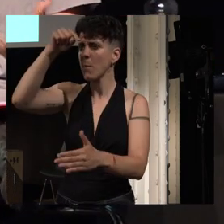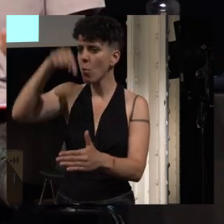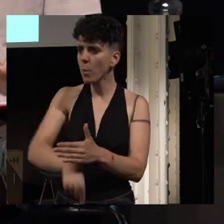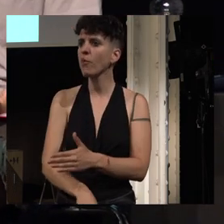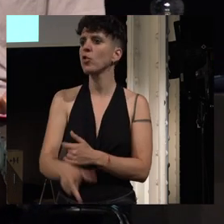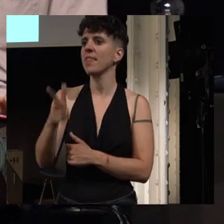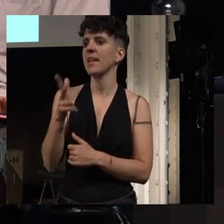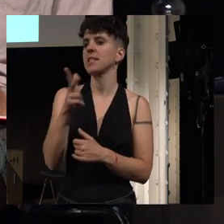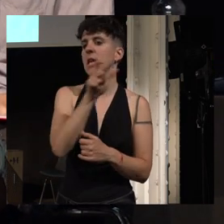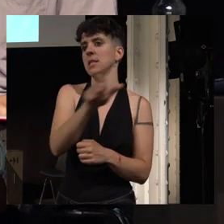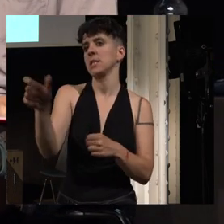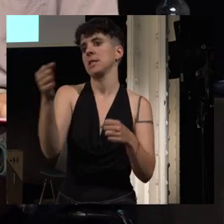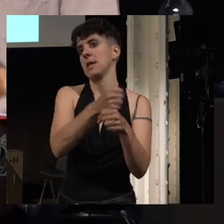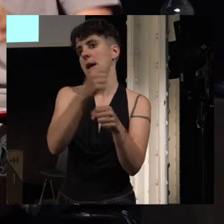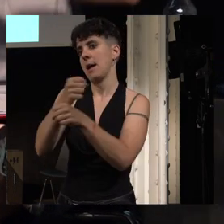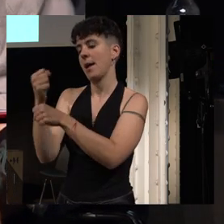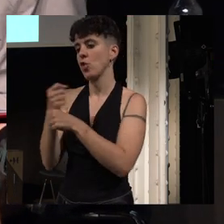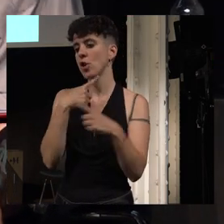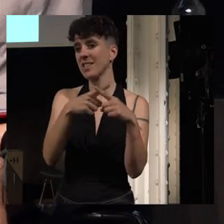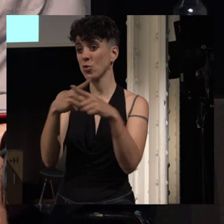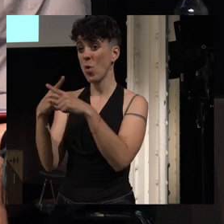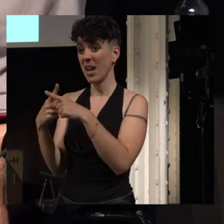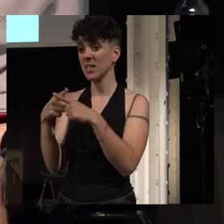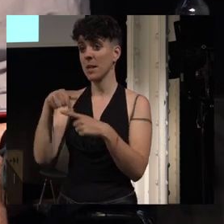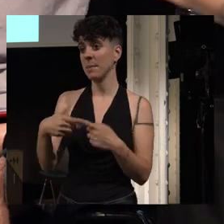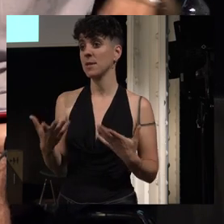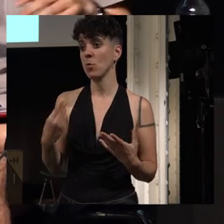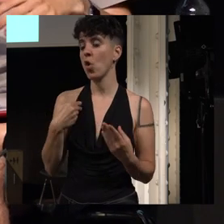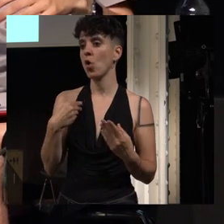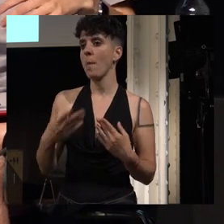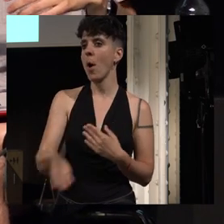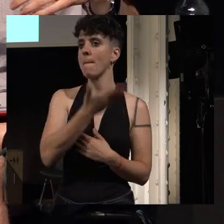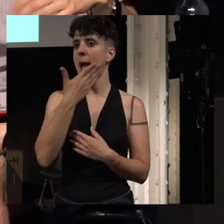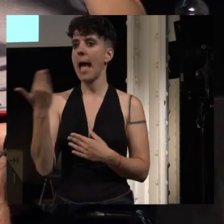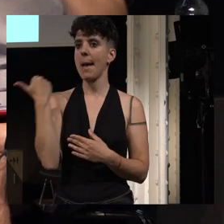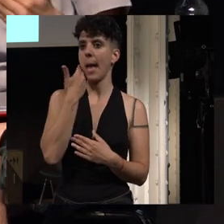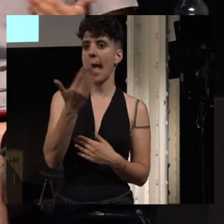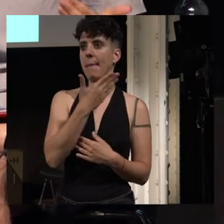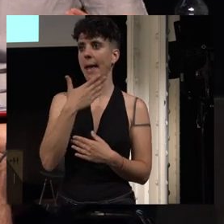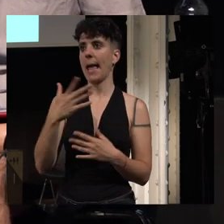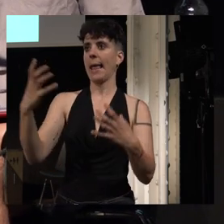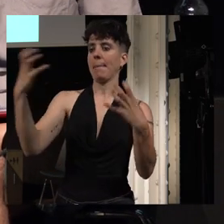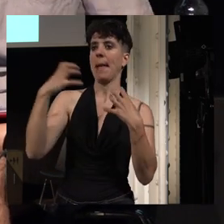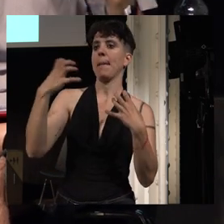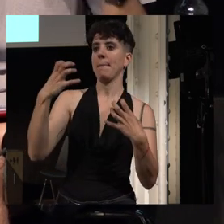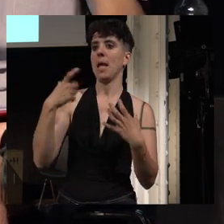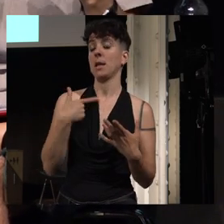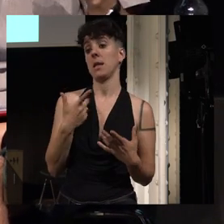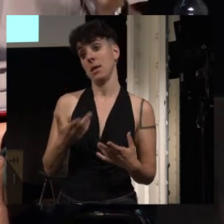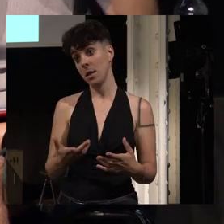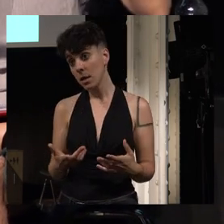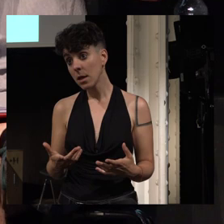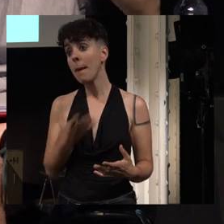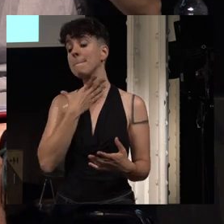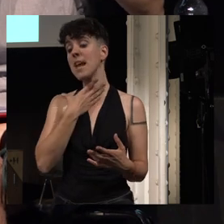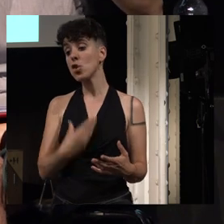de los derechos de las trabajadoras sexuales y que eso nos ha costado y nos cuesta millones de galletas, pero que menos mal que nos cuesta estas galletas y menos mal que